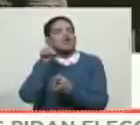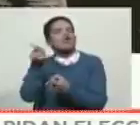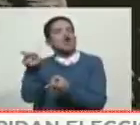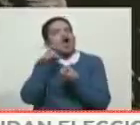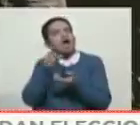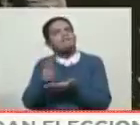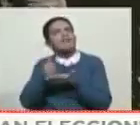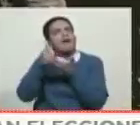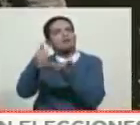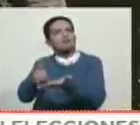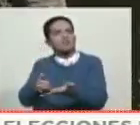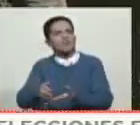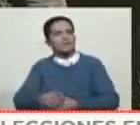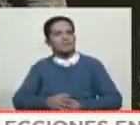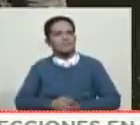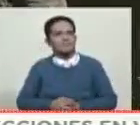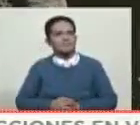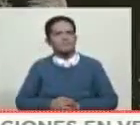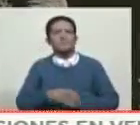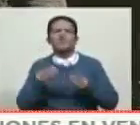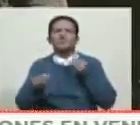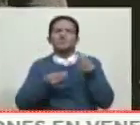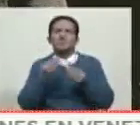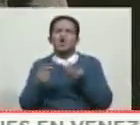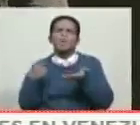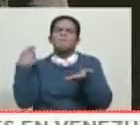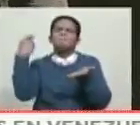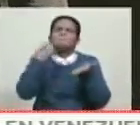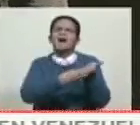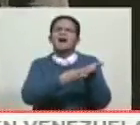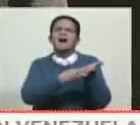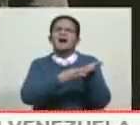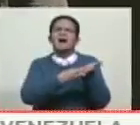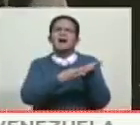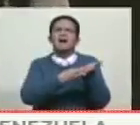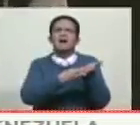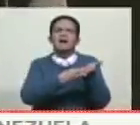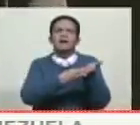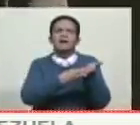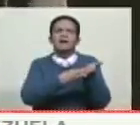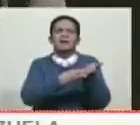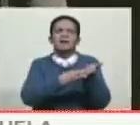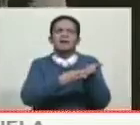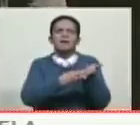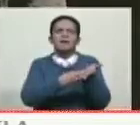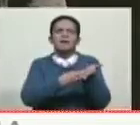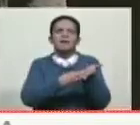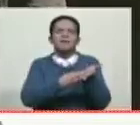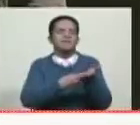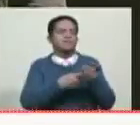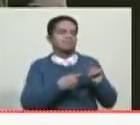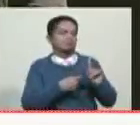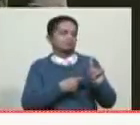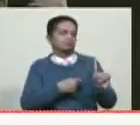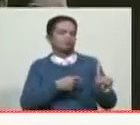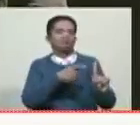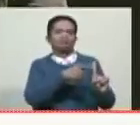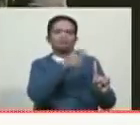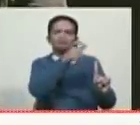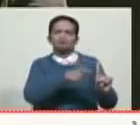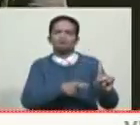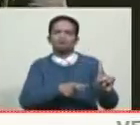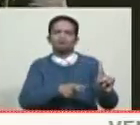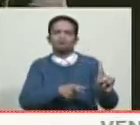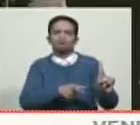dé. ¿Cómo le van a pagar el autoproclamado la ayuda que